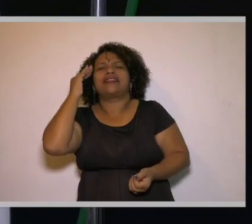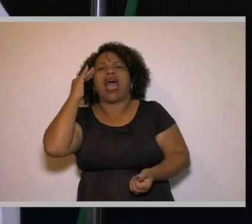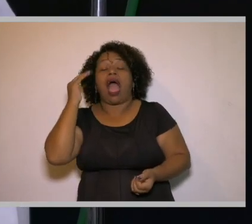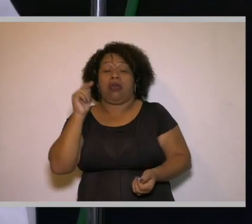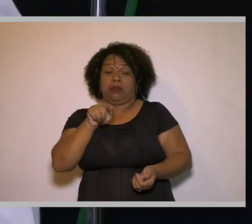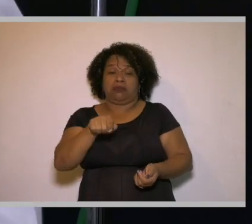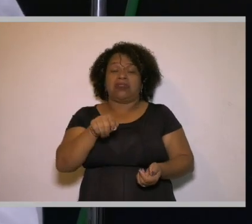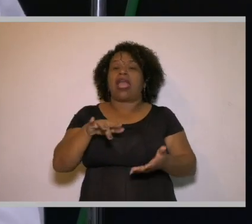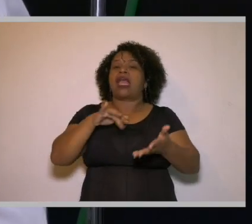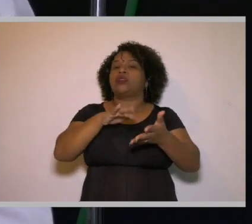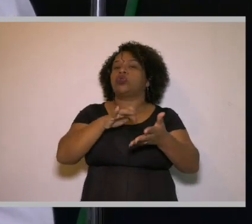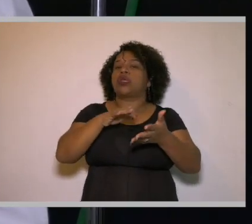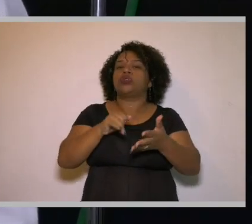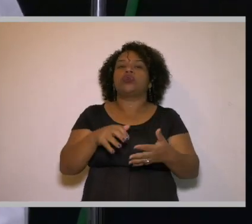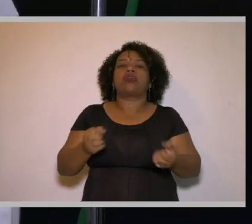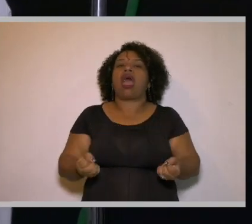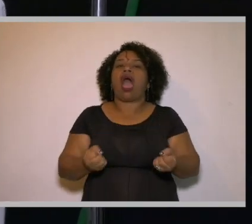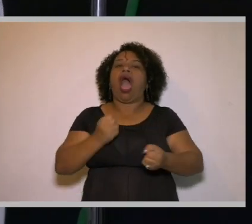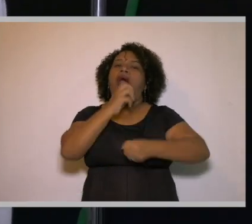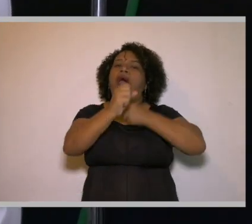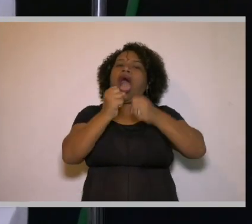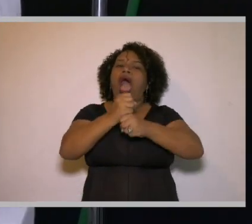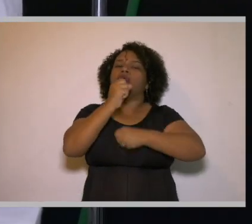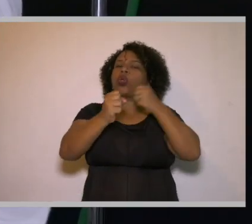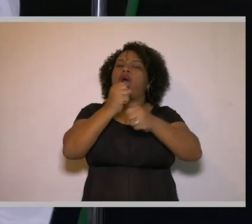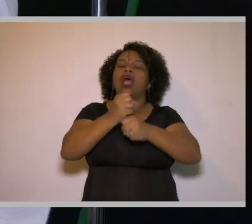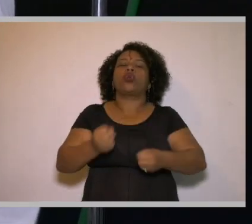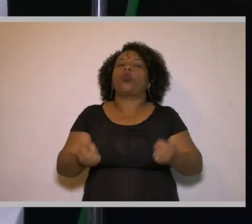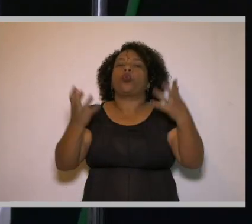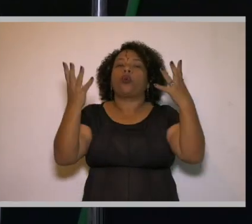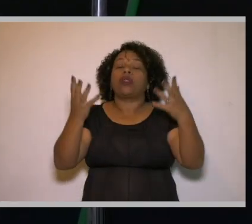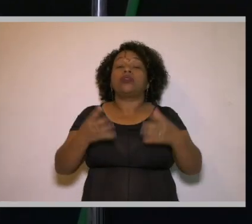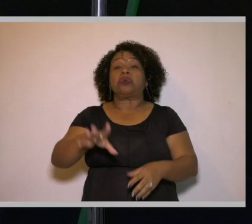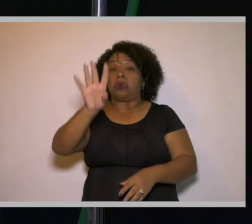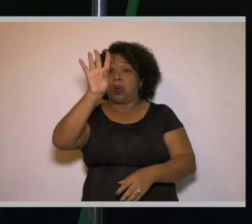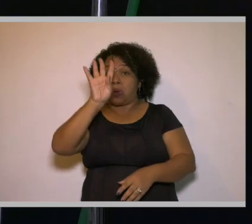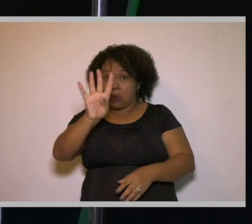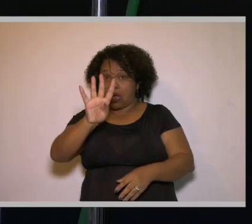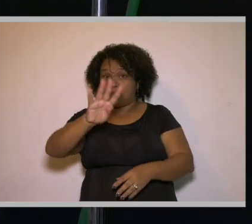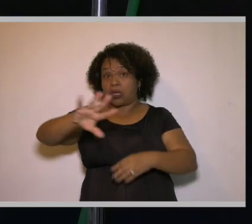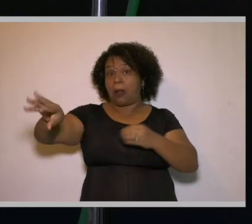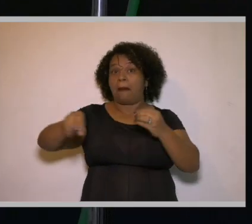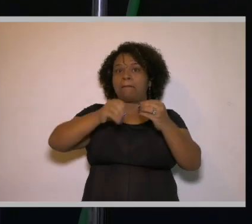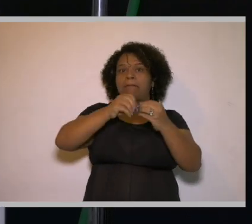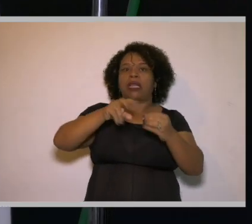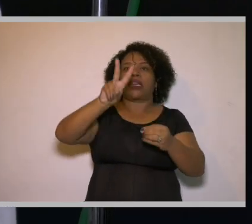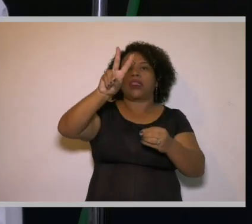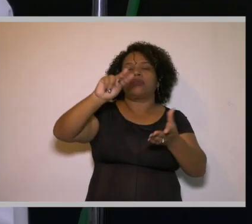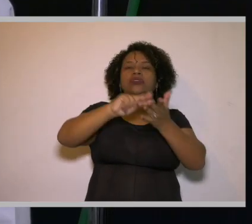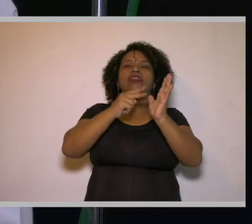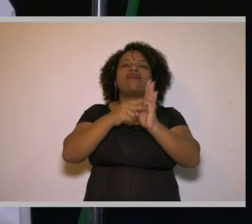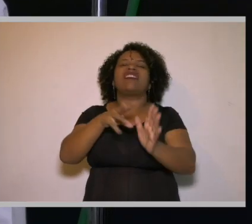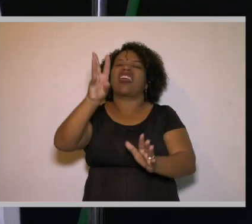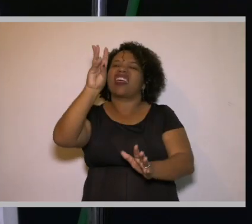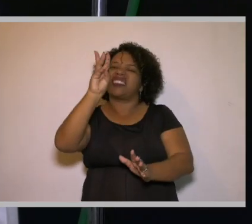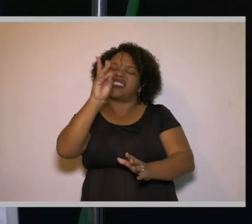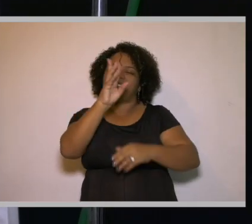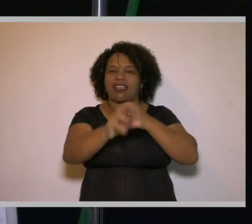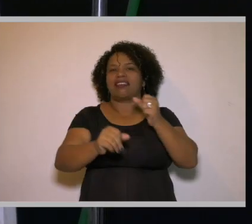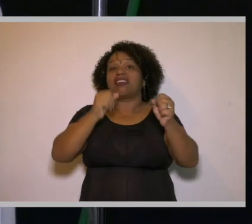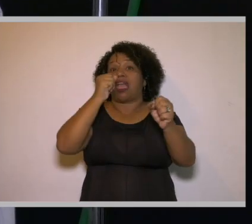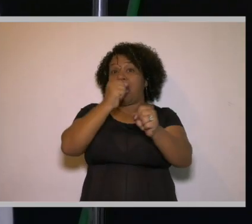pediátrica, hacen 4 años de anestesia general y 2 años de anestesiología pediátrica y realmente tienen una